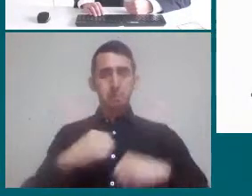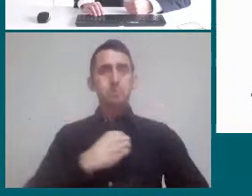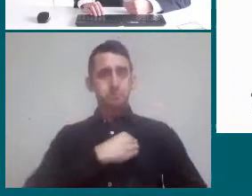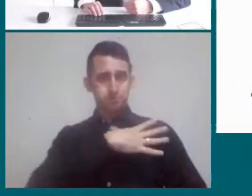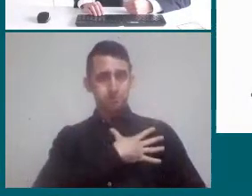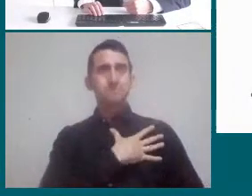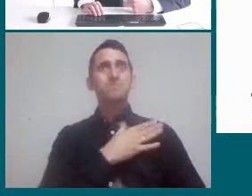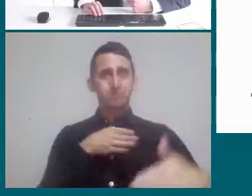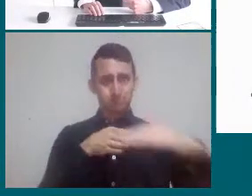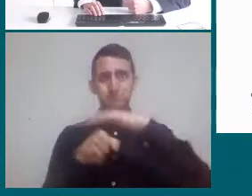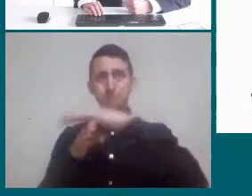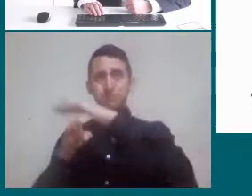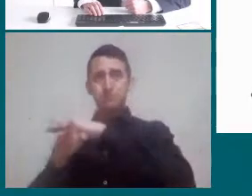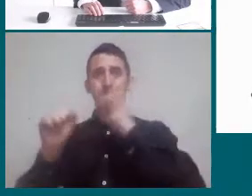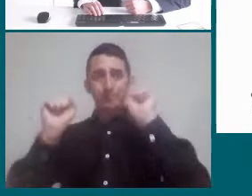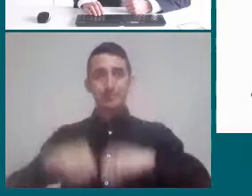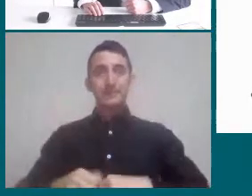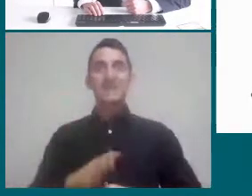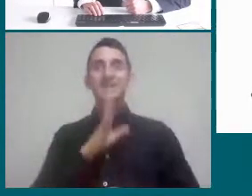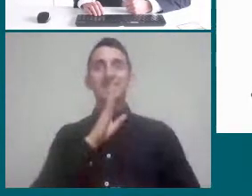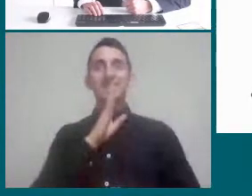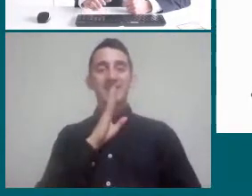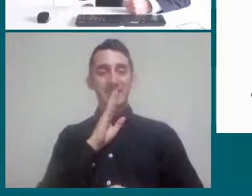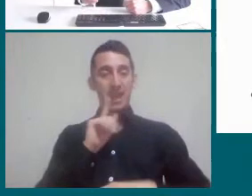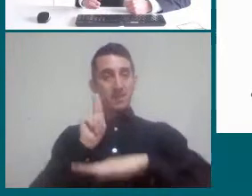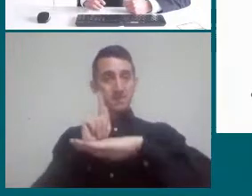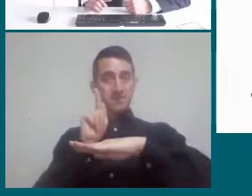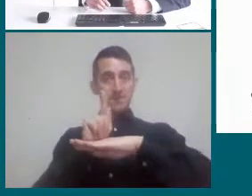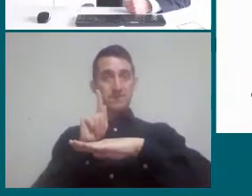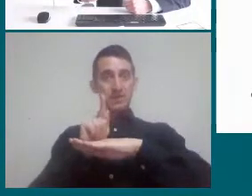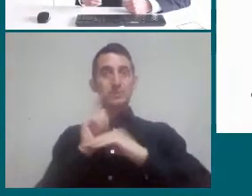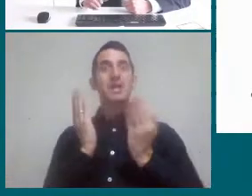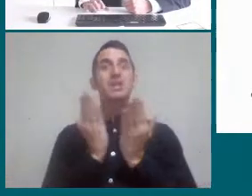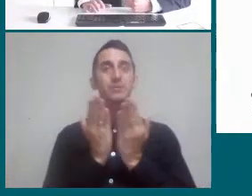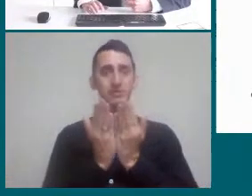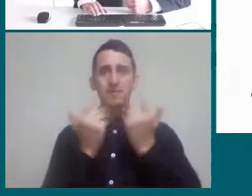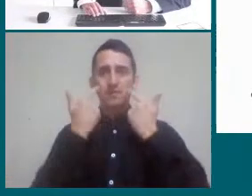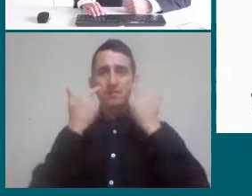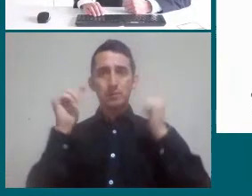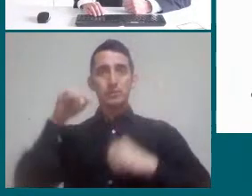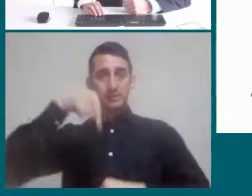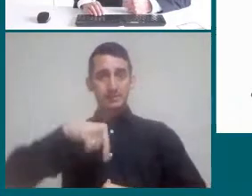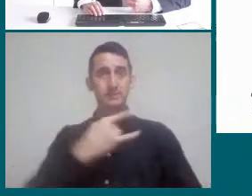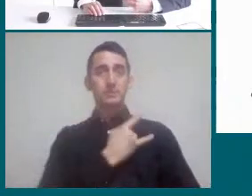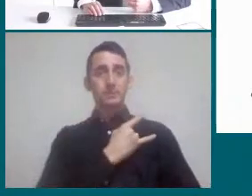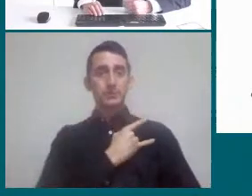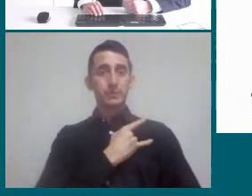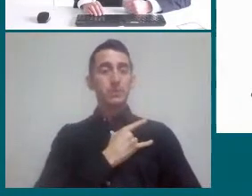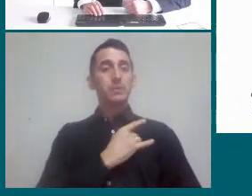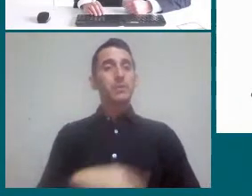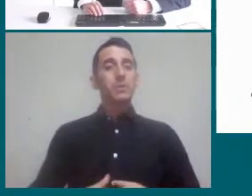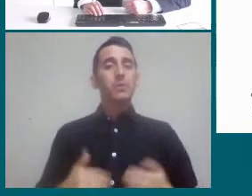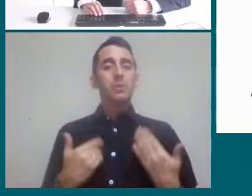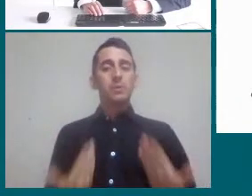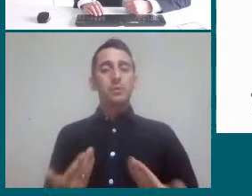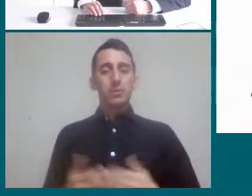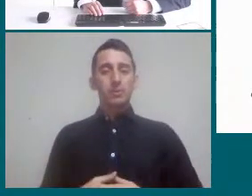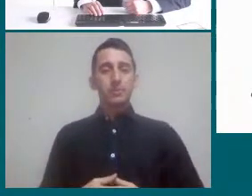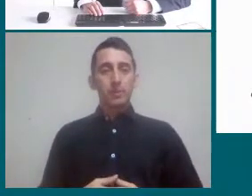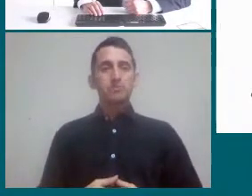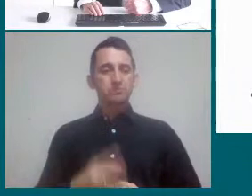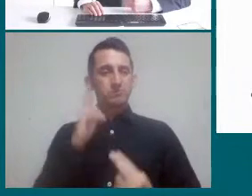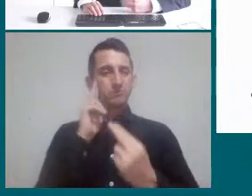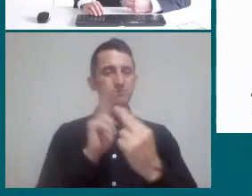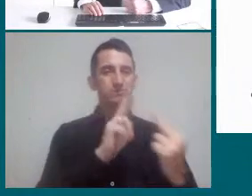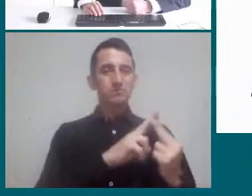nuestra Facultad de Educación es una de las más representativas por parte de la universidad. Nosotros somos, como pues ya lo hemos visto, una universidad